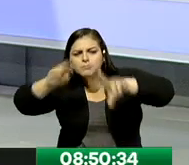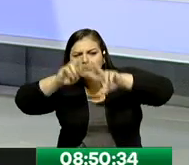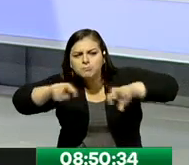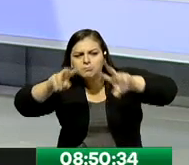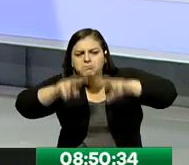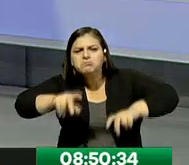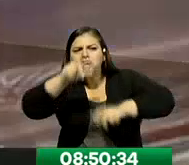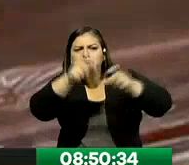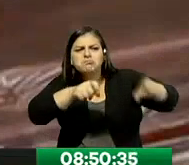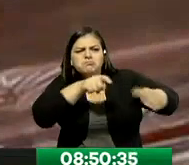detalles.